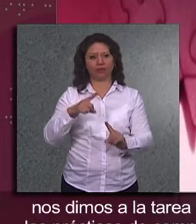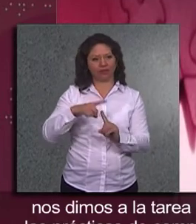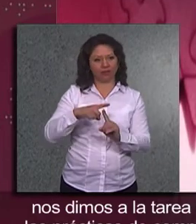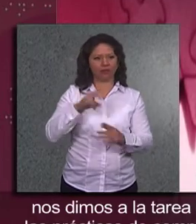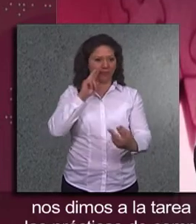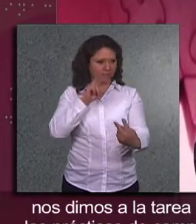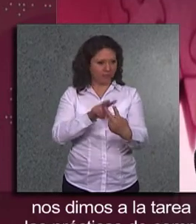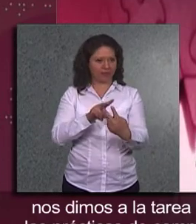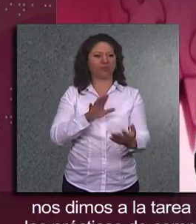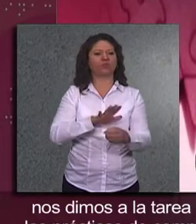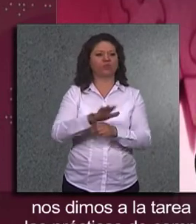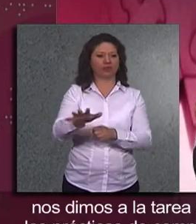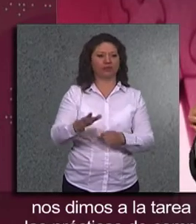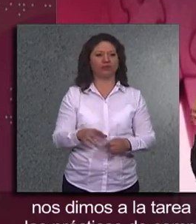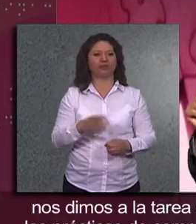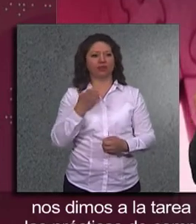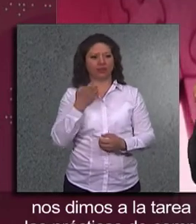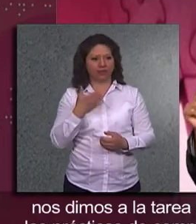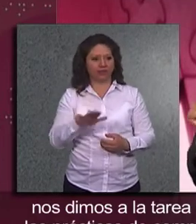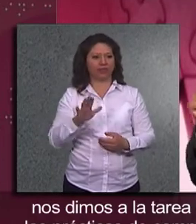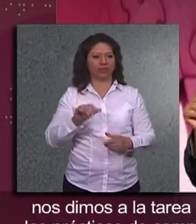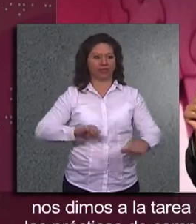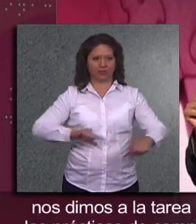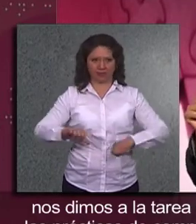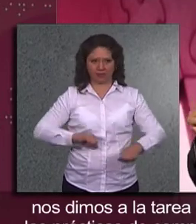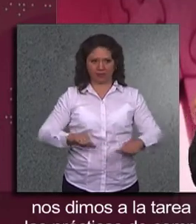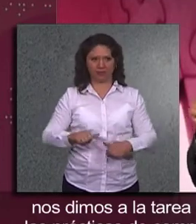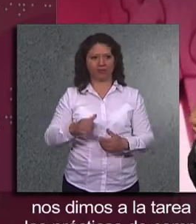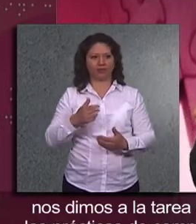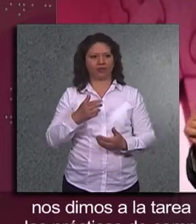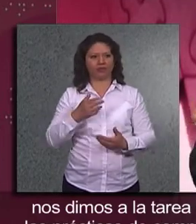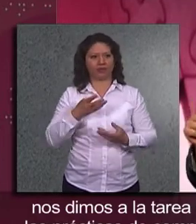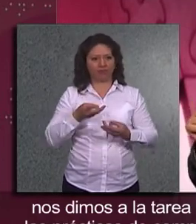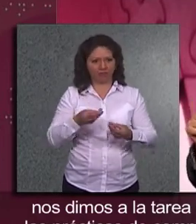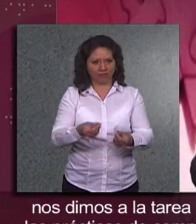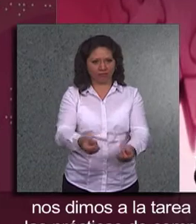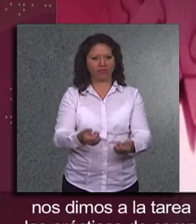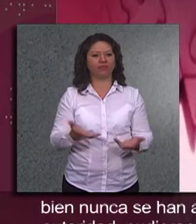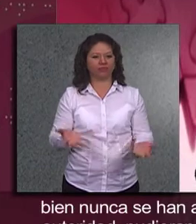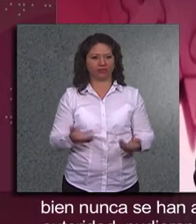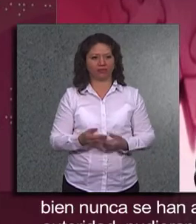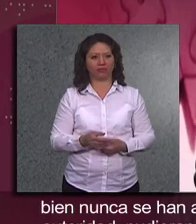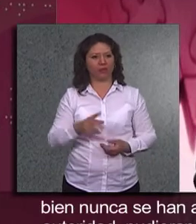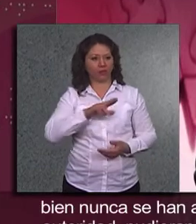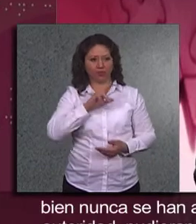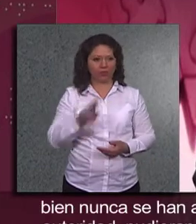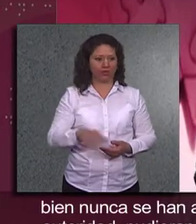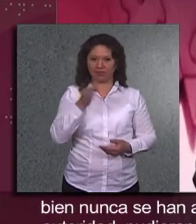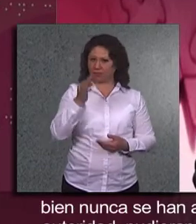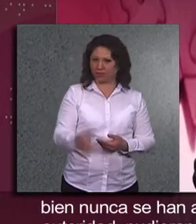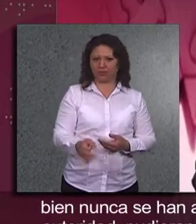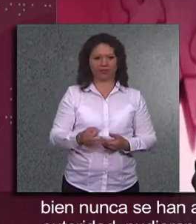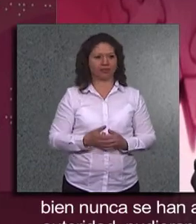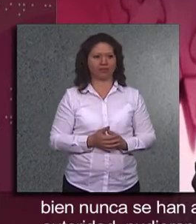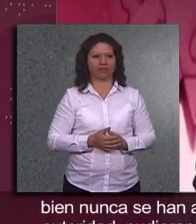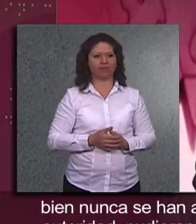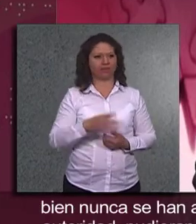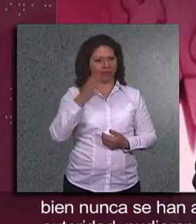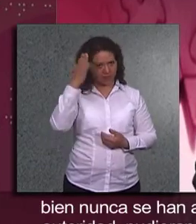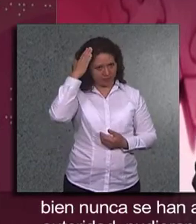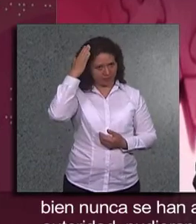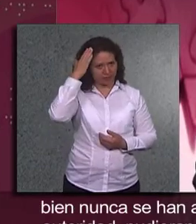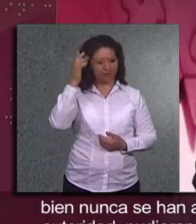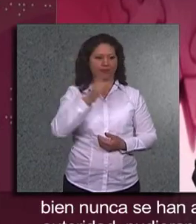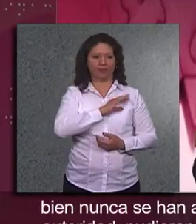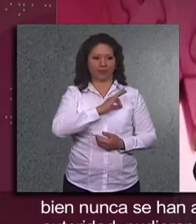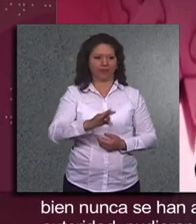de identificar cuáles eran las prácticas de comprobación de gasto que si bien nunca se han aceptado por parte de